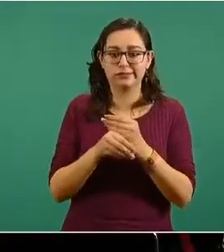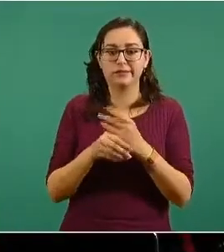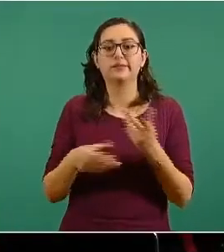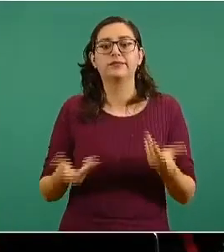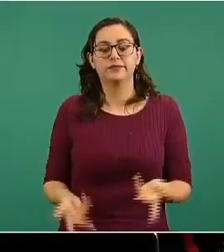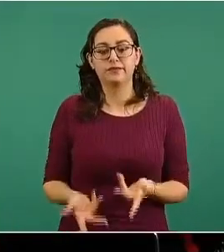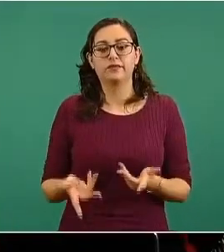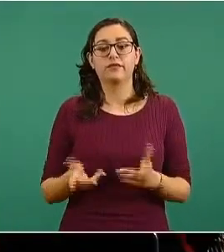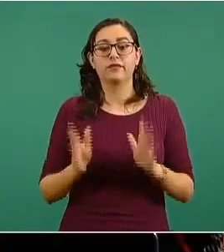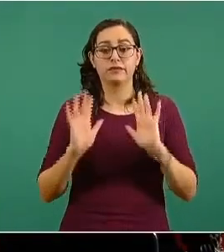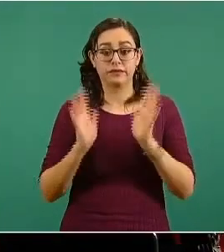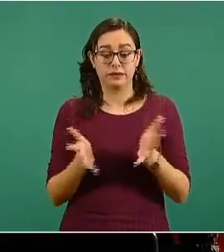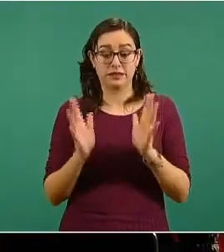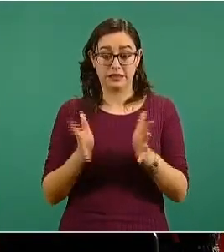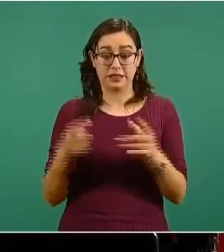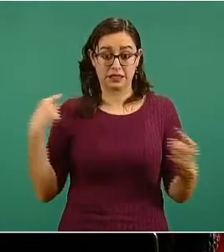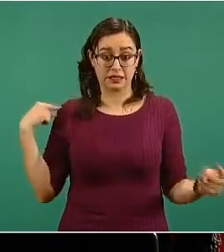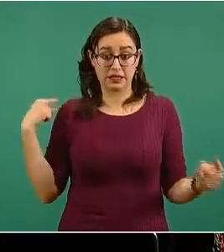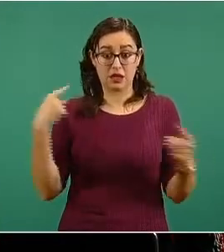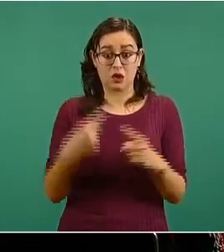llevamos